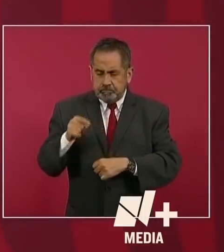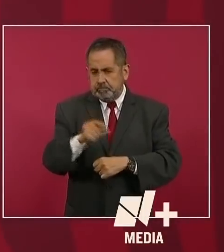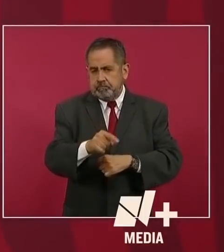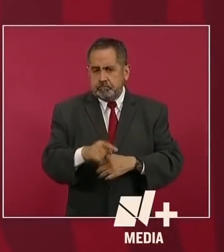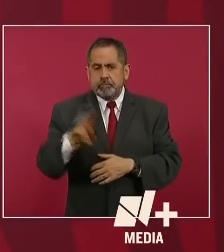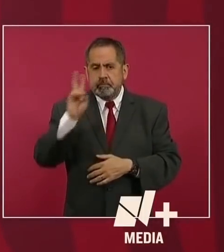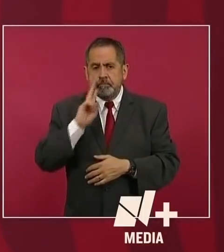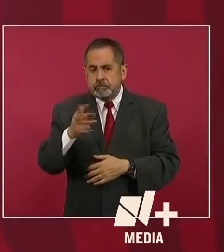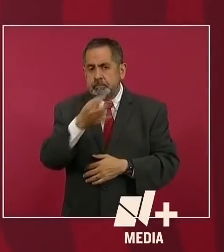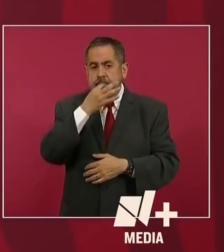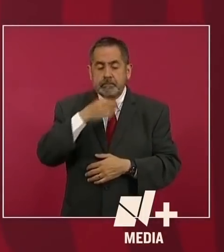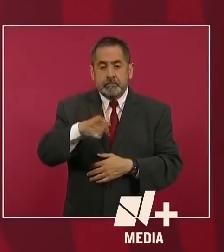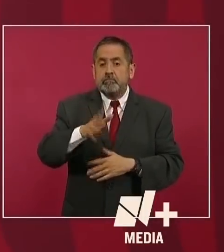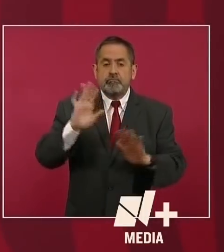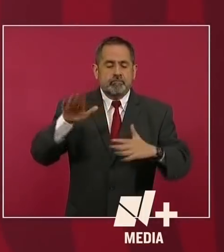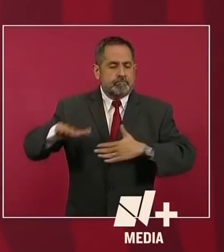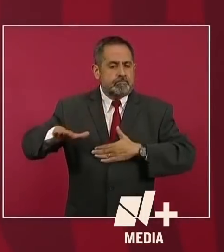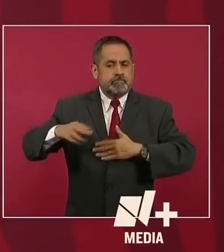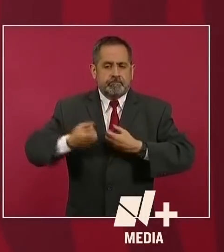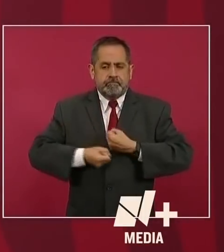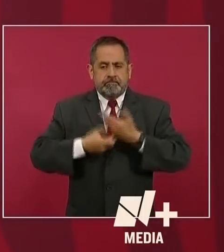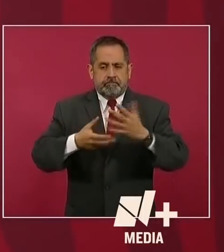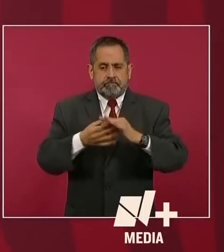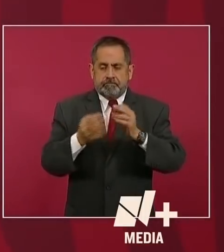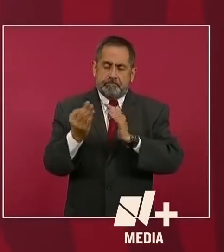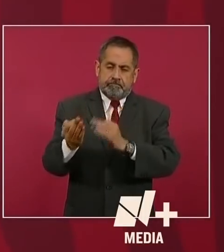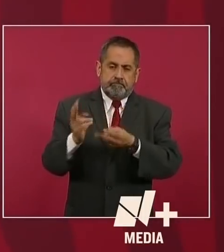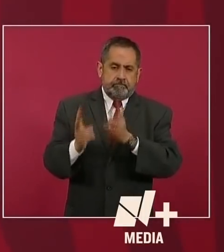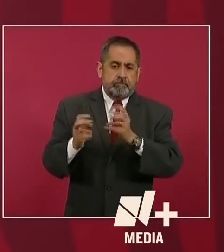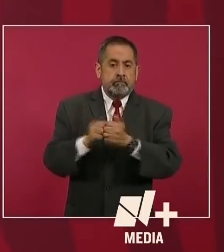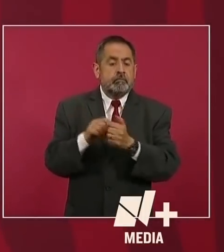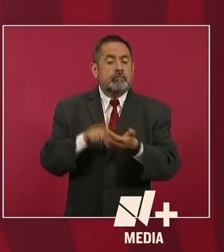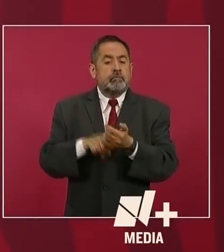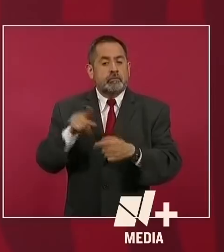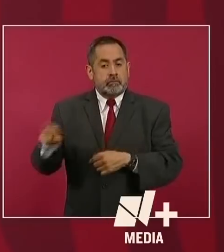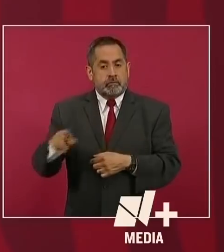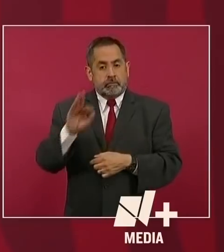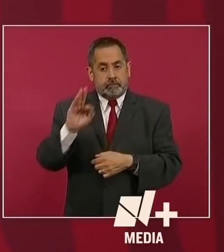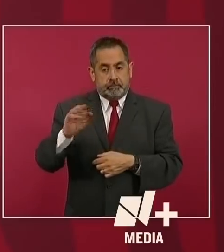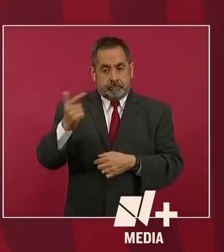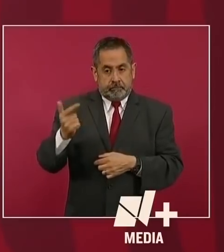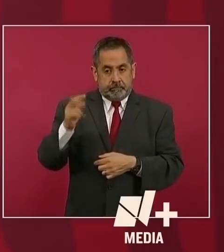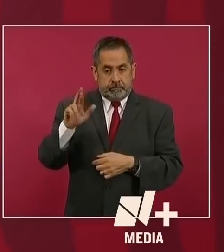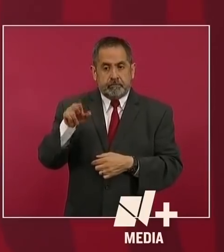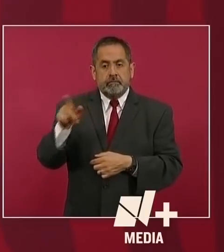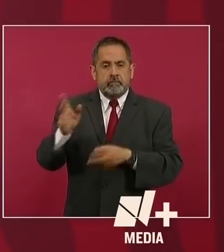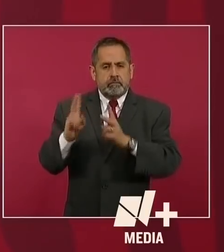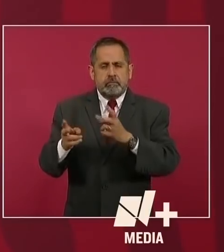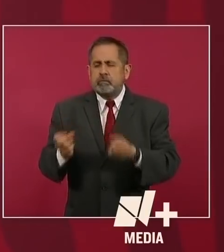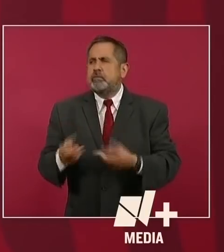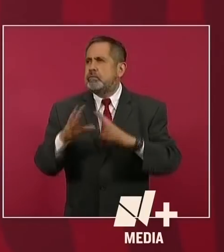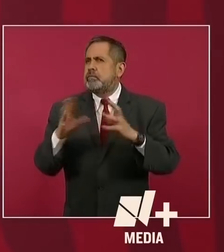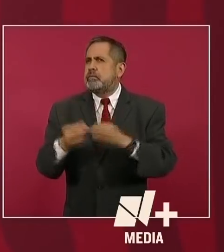ya han declarado. ¿Ante quién, perdón? Ante la Fiscalía. ¿Cuántos son?